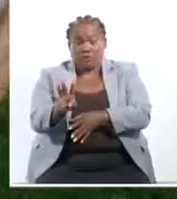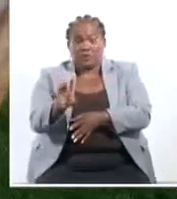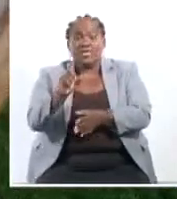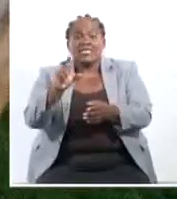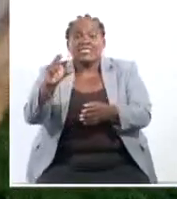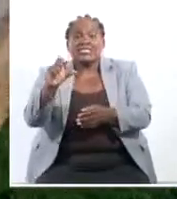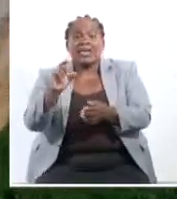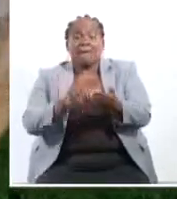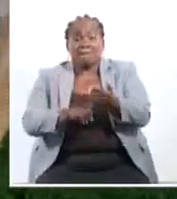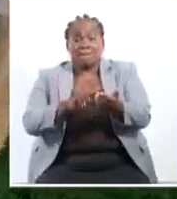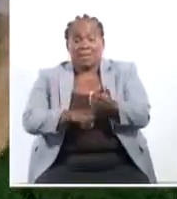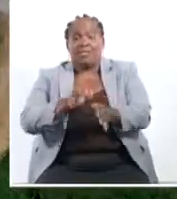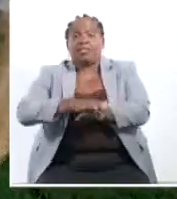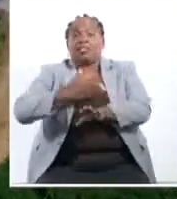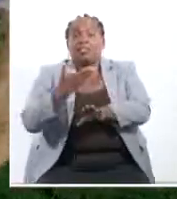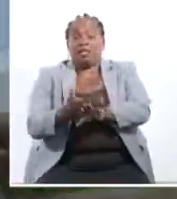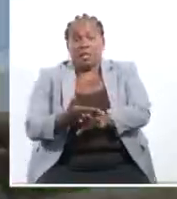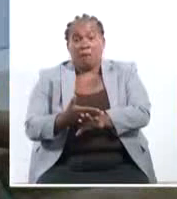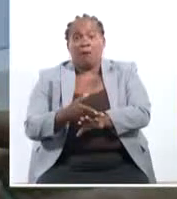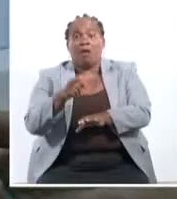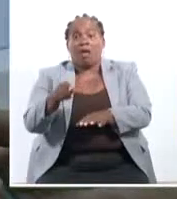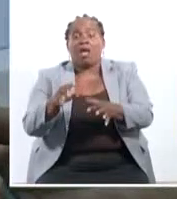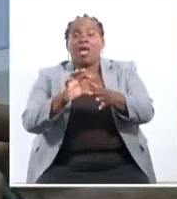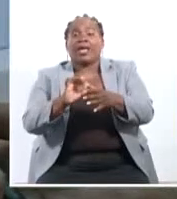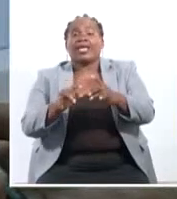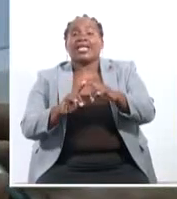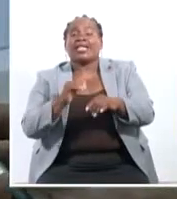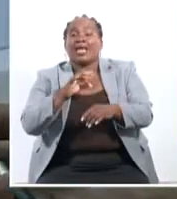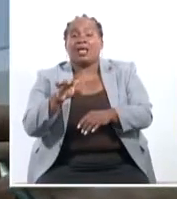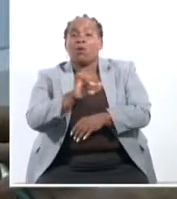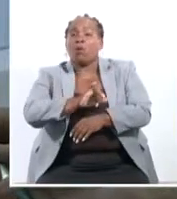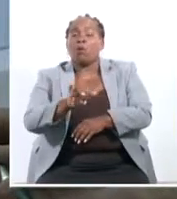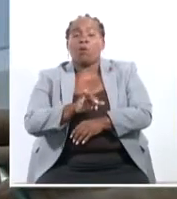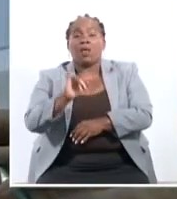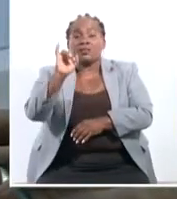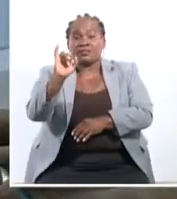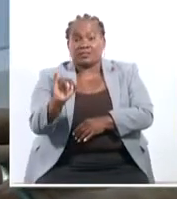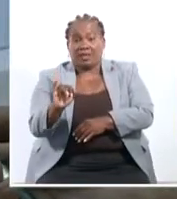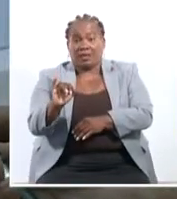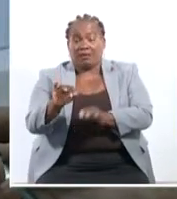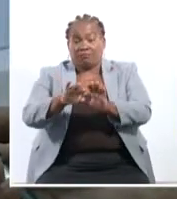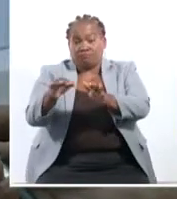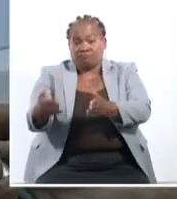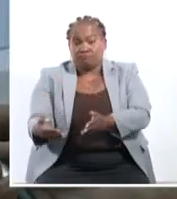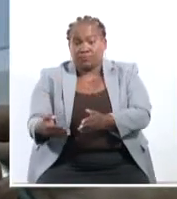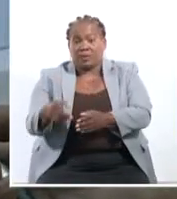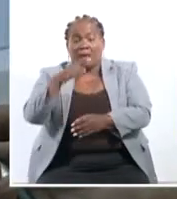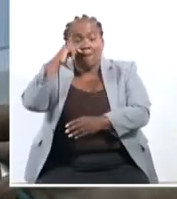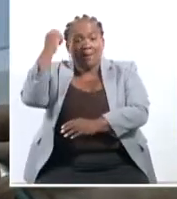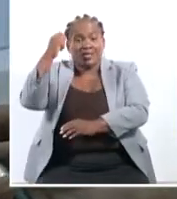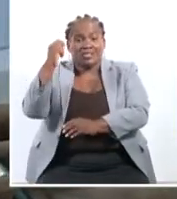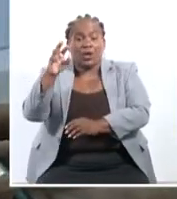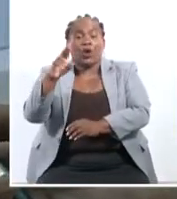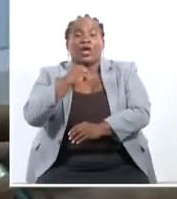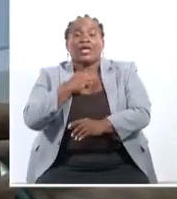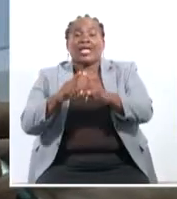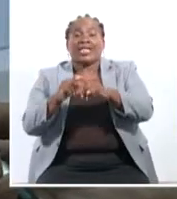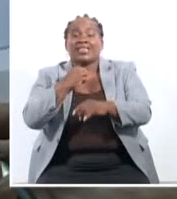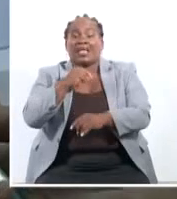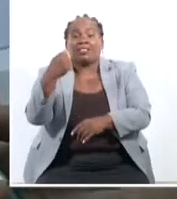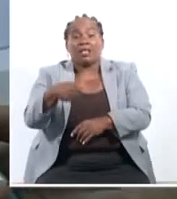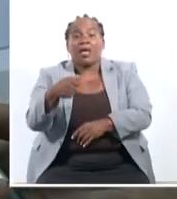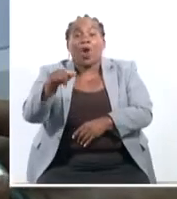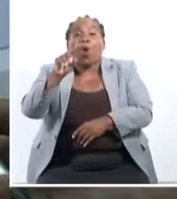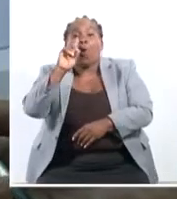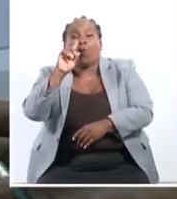unidad de la termoeléctrica Antonio Vitera, y también tenemos la unidad 6 de la termoeléctrica Antonio Macedo de RNT, que en el mes de junio se nos debe incorporar